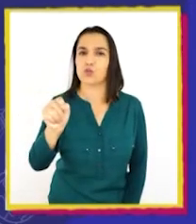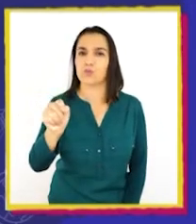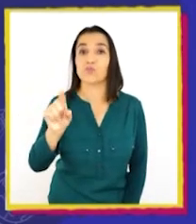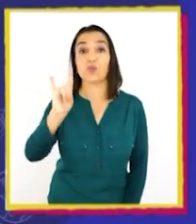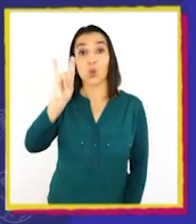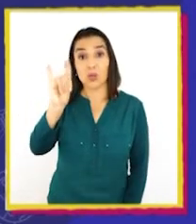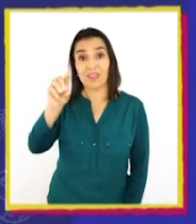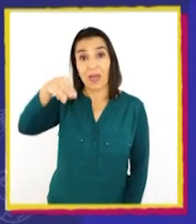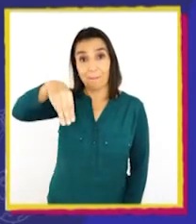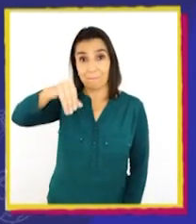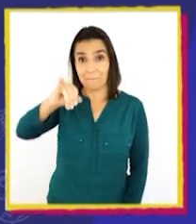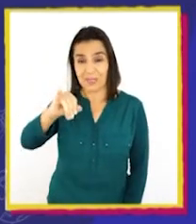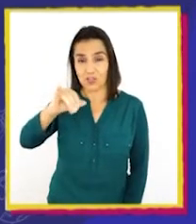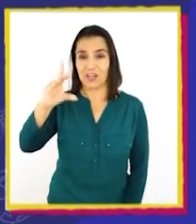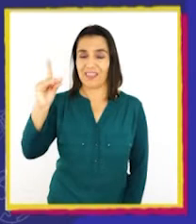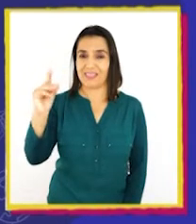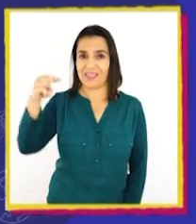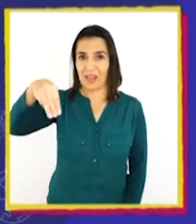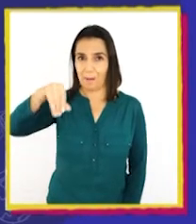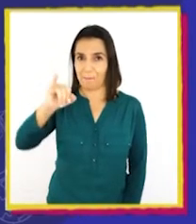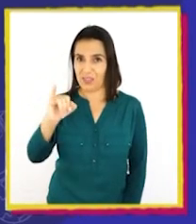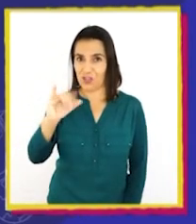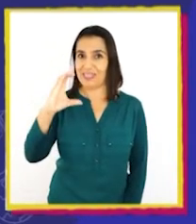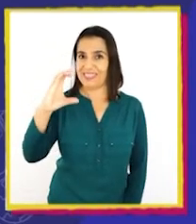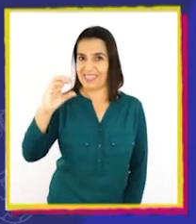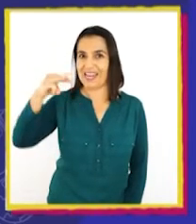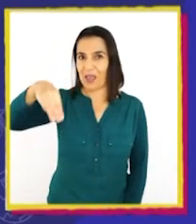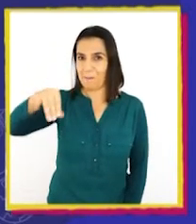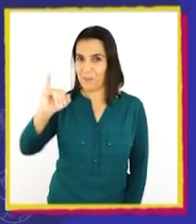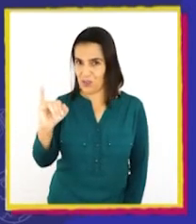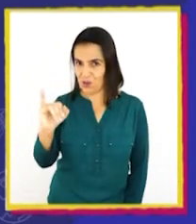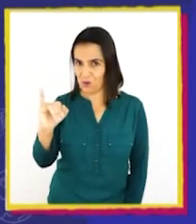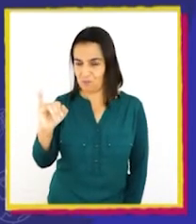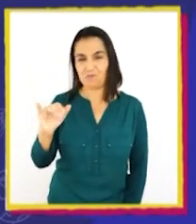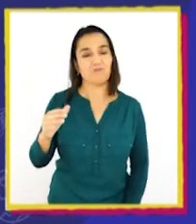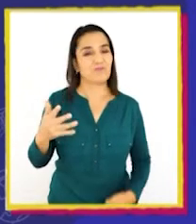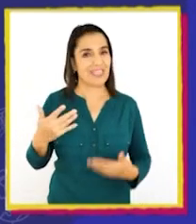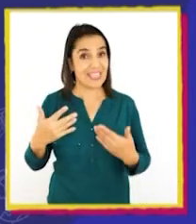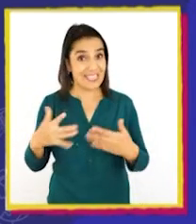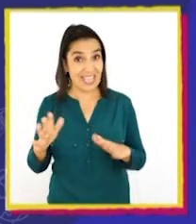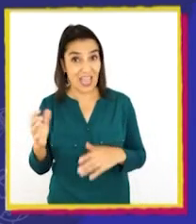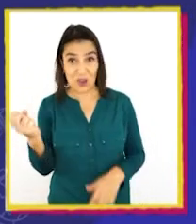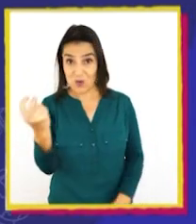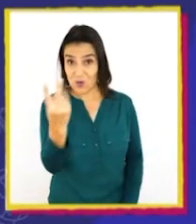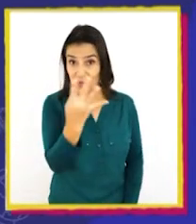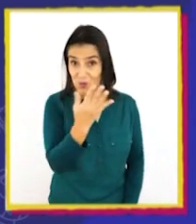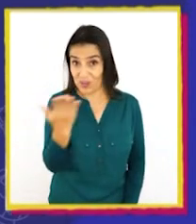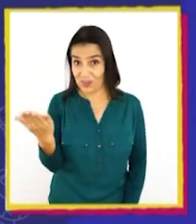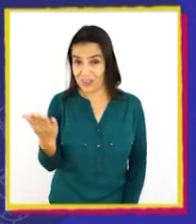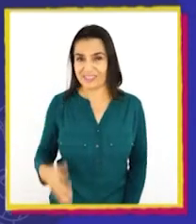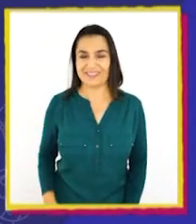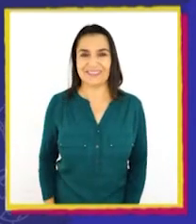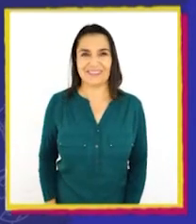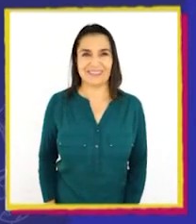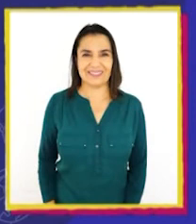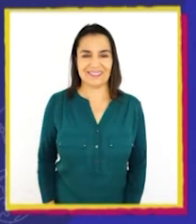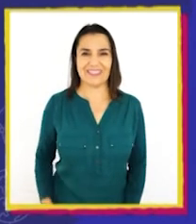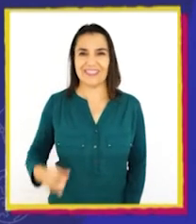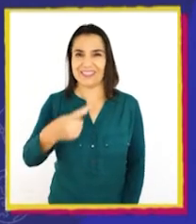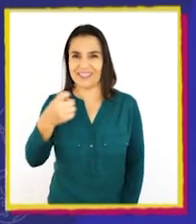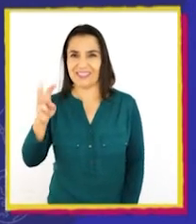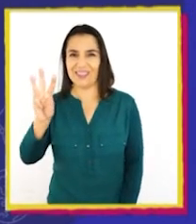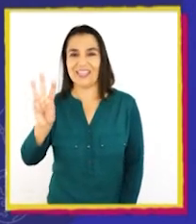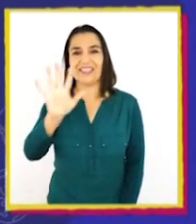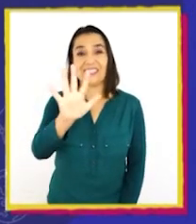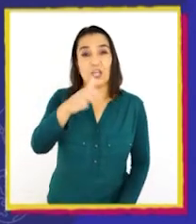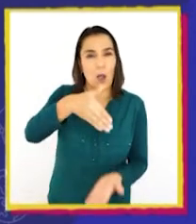punto. Unidad de millón, decena de millón, centena de millón. Y nos queda este número.